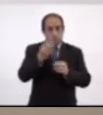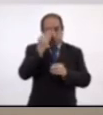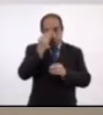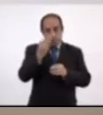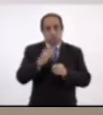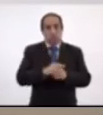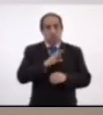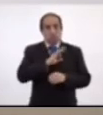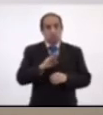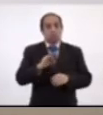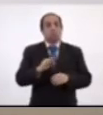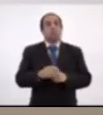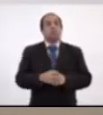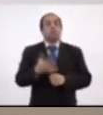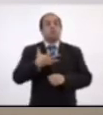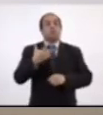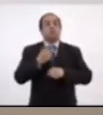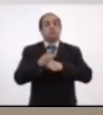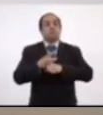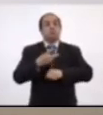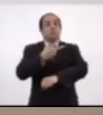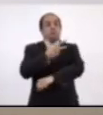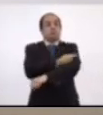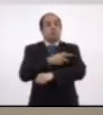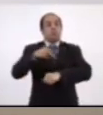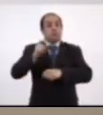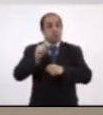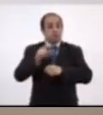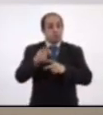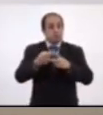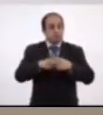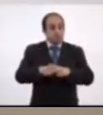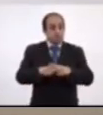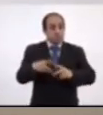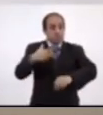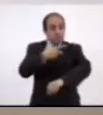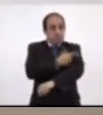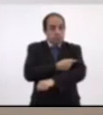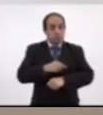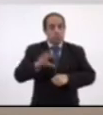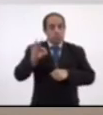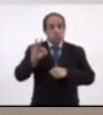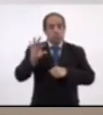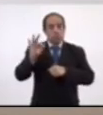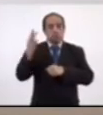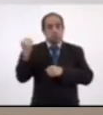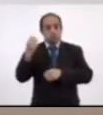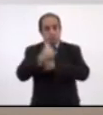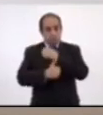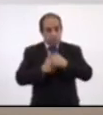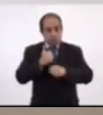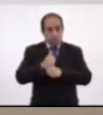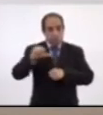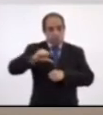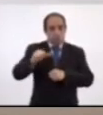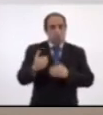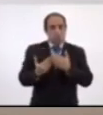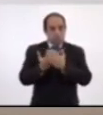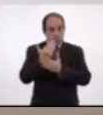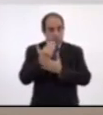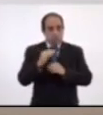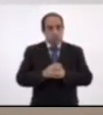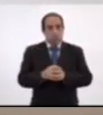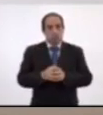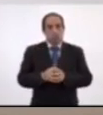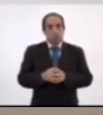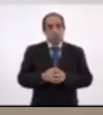poder aplicar la segunda dosis, pero también iniciamos con vacunación de 40 a 49 años. El día de hoy en la mañana